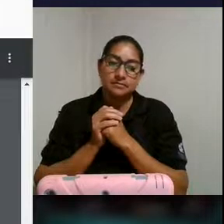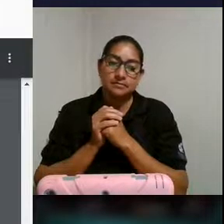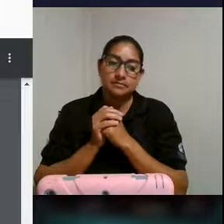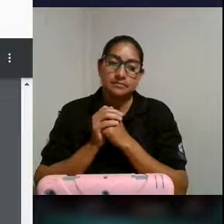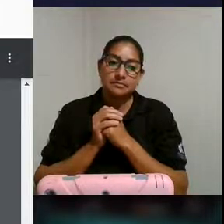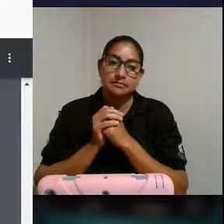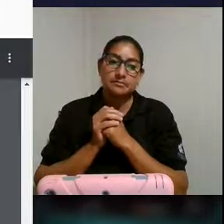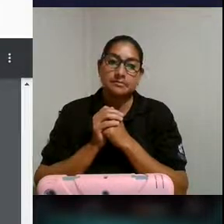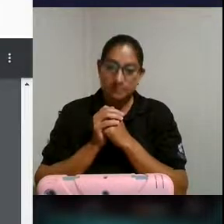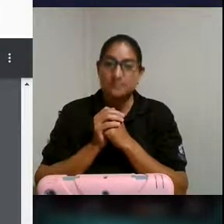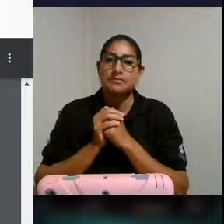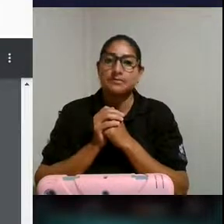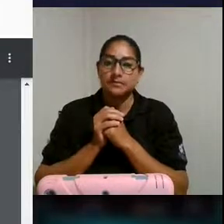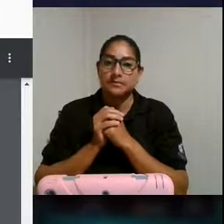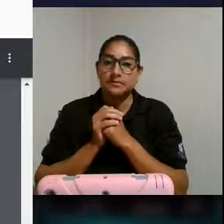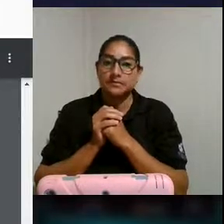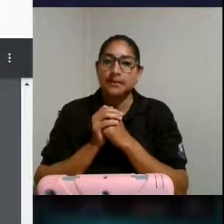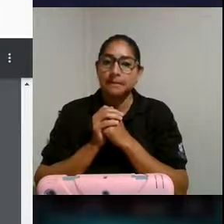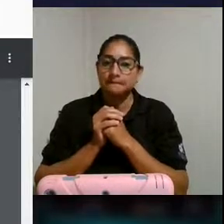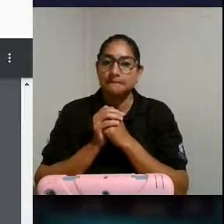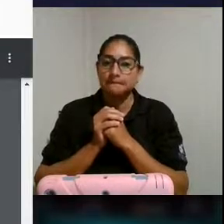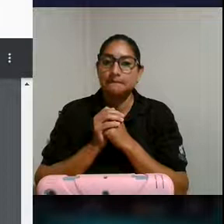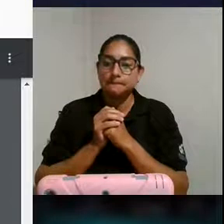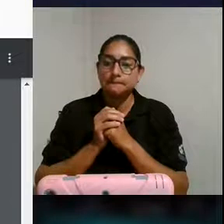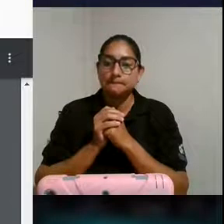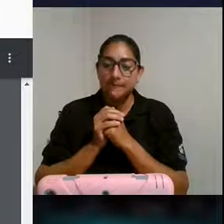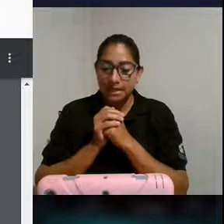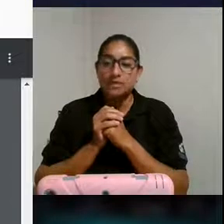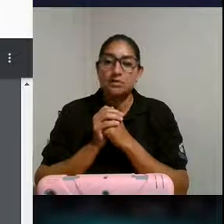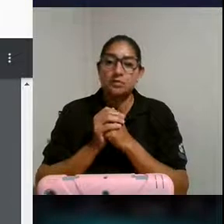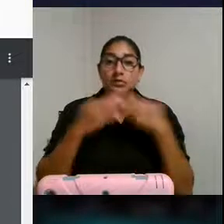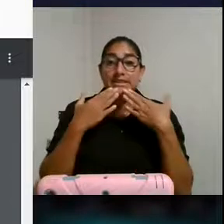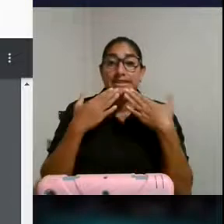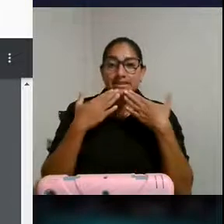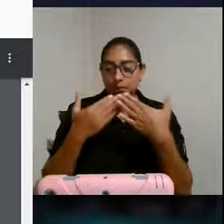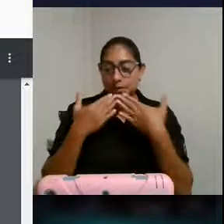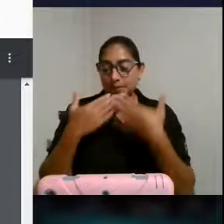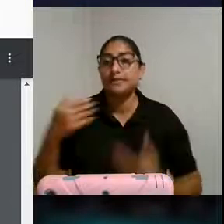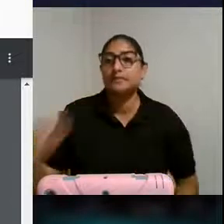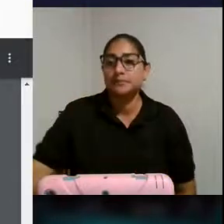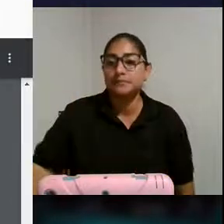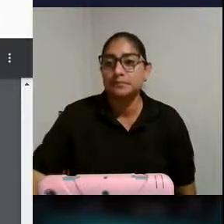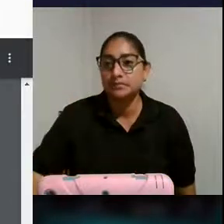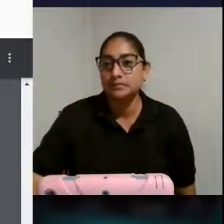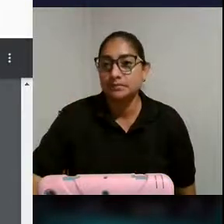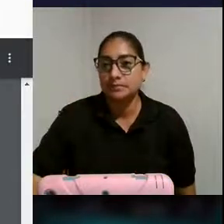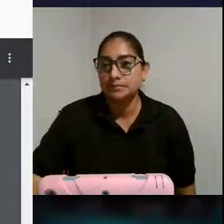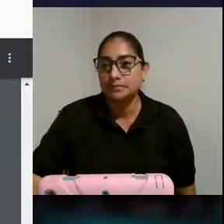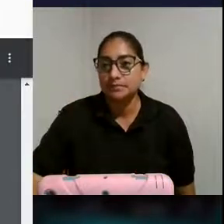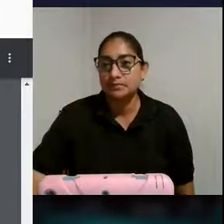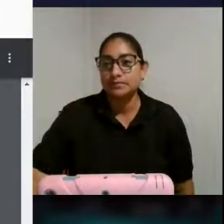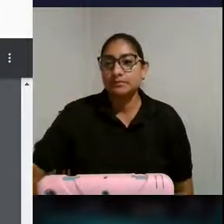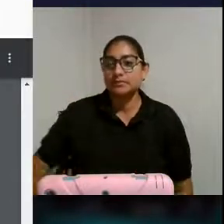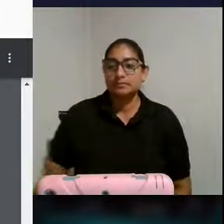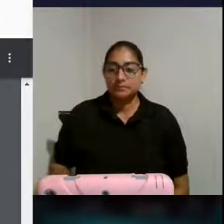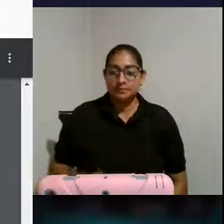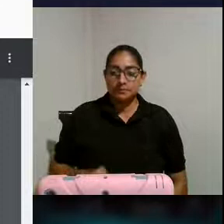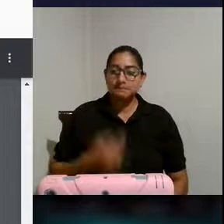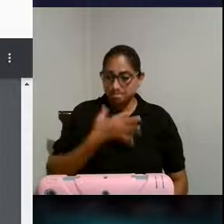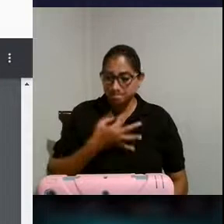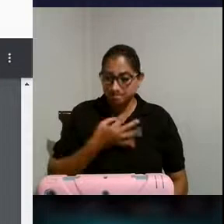Ok, perfecto. Lo voy a prever para la próxima tutoría. Listo, muchas gracias, muy amable. Con mucho